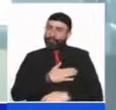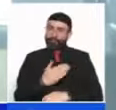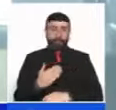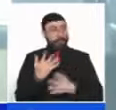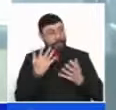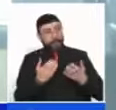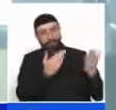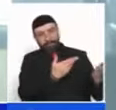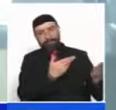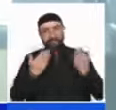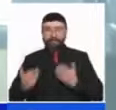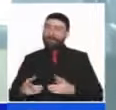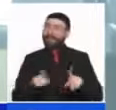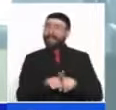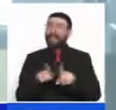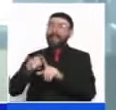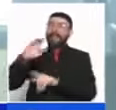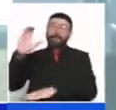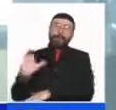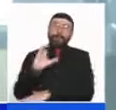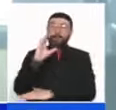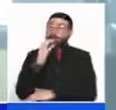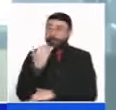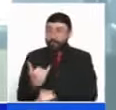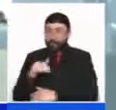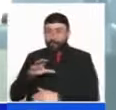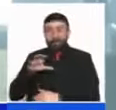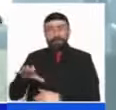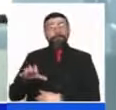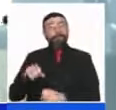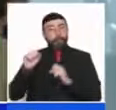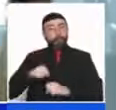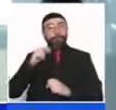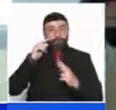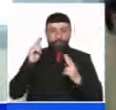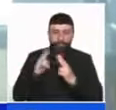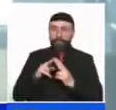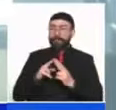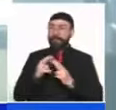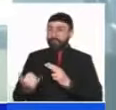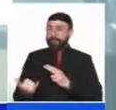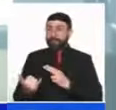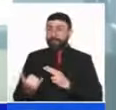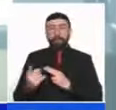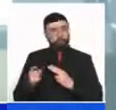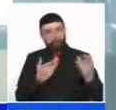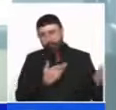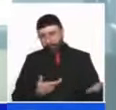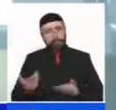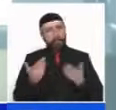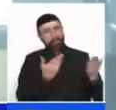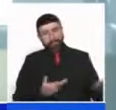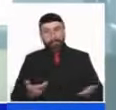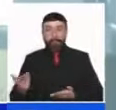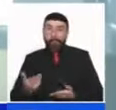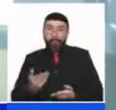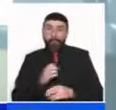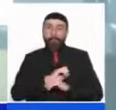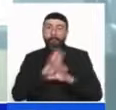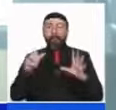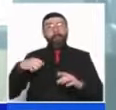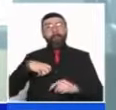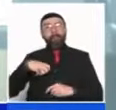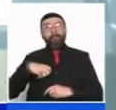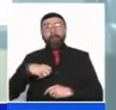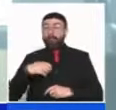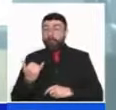los hermanos colombianos en nuestro país para que puedan conocer nuestro país y atenderlos como siempre, porque tenemos, digamos,